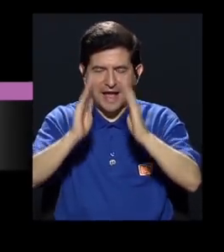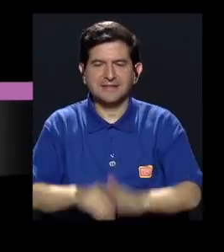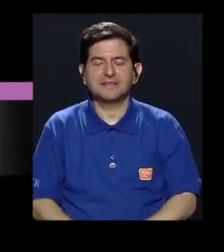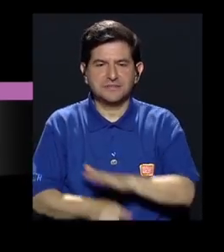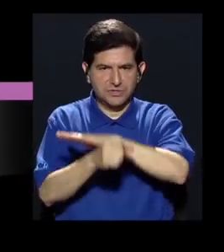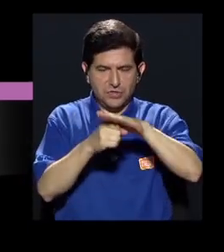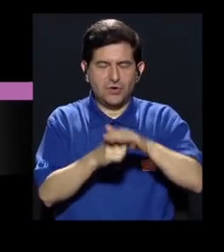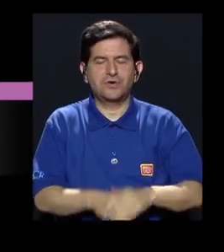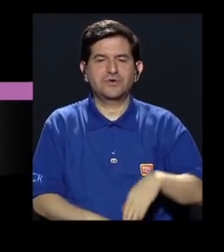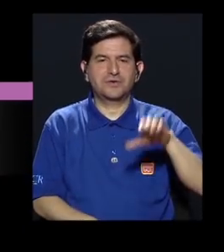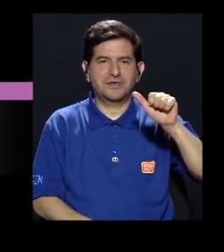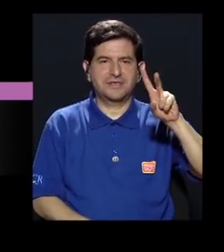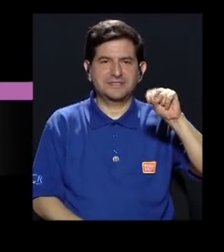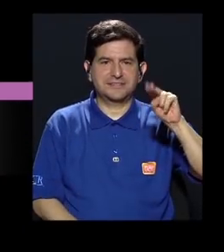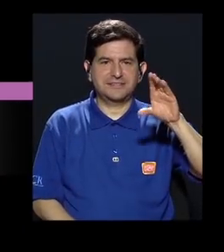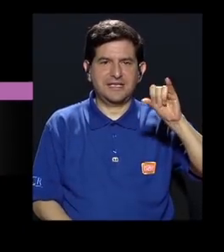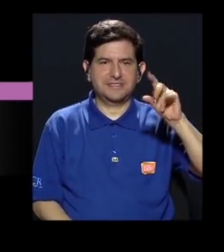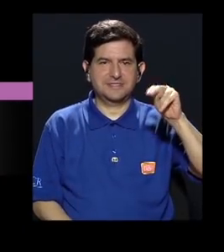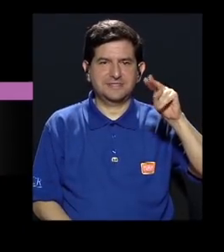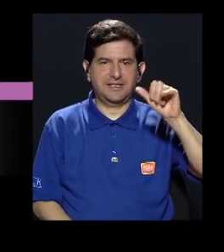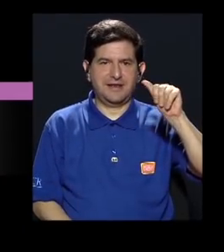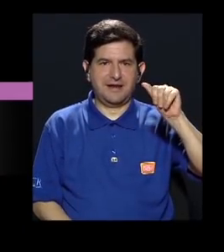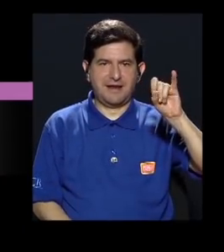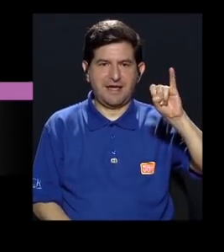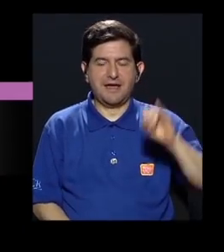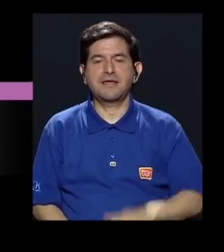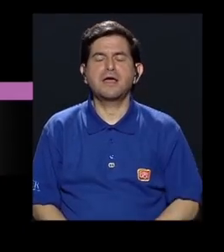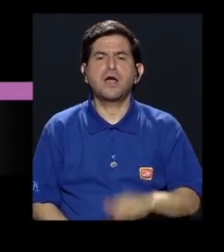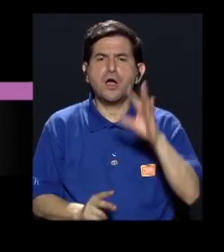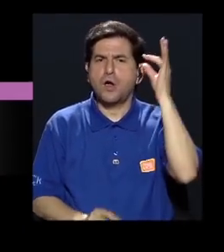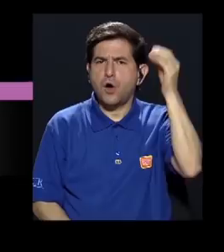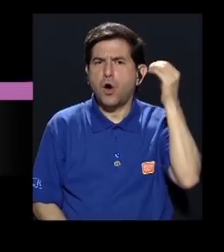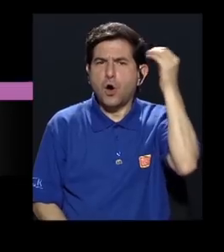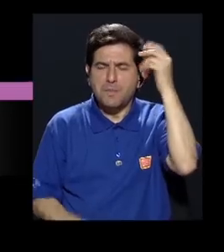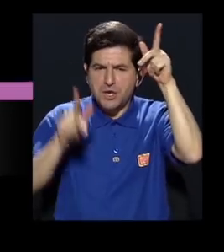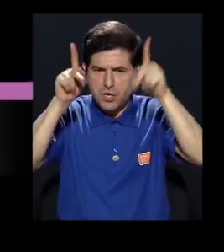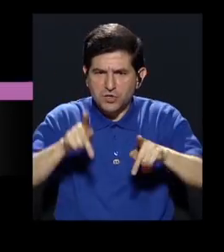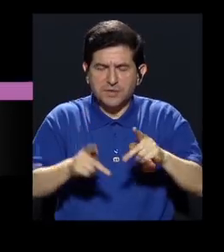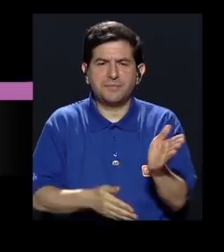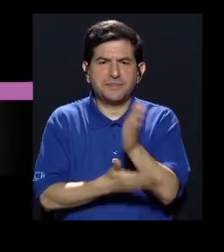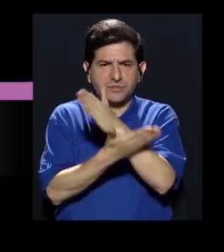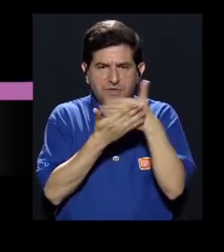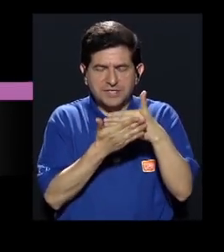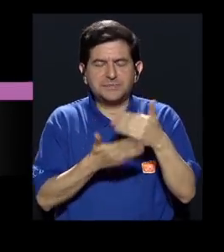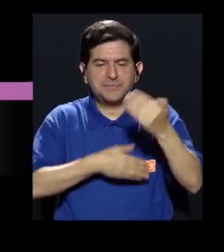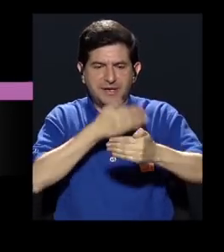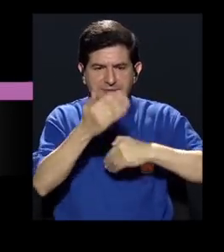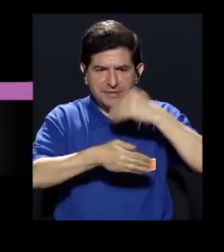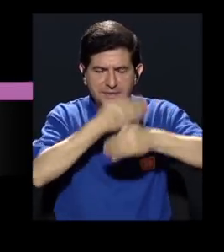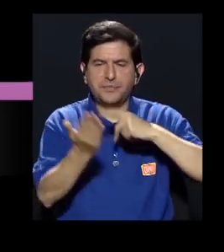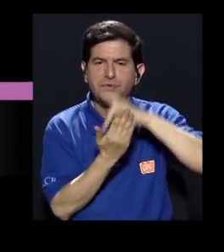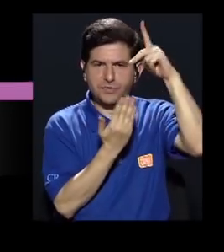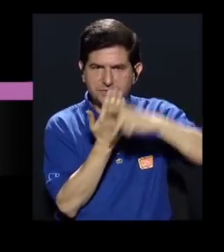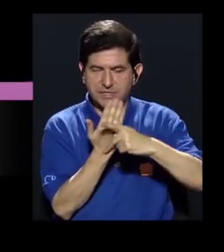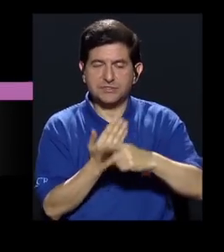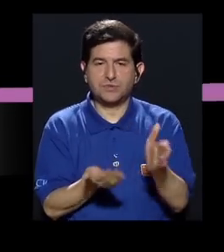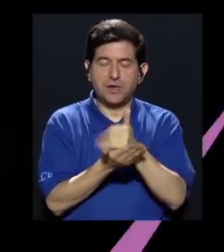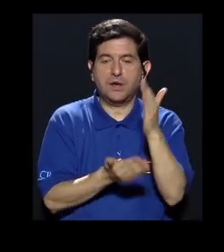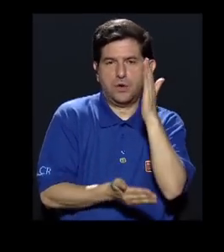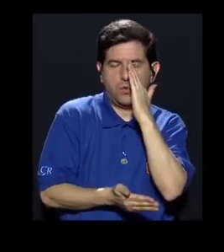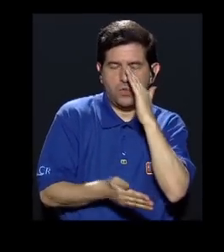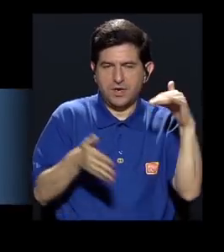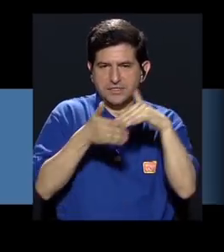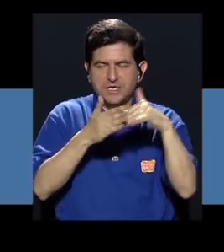infantiles de atención integral conocidos como CENSINAI, y queremos mostrarle la opinión de algunas personas que son parte de este programa. Unas